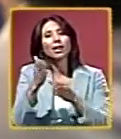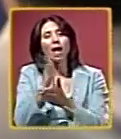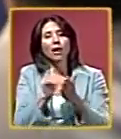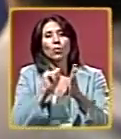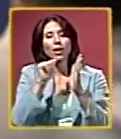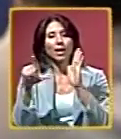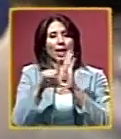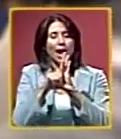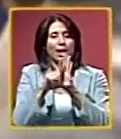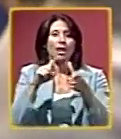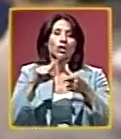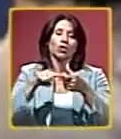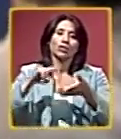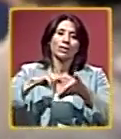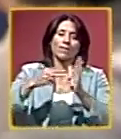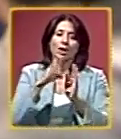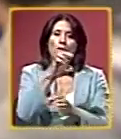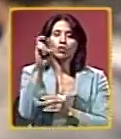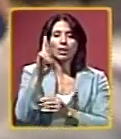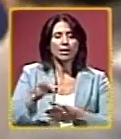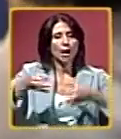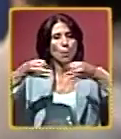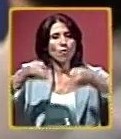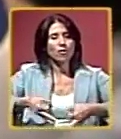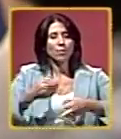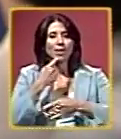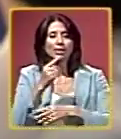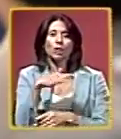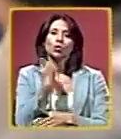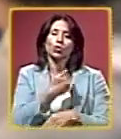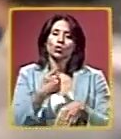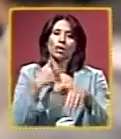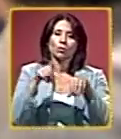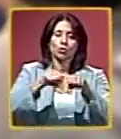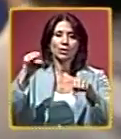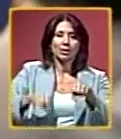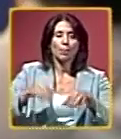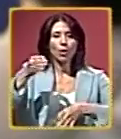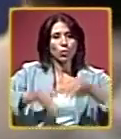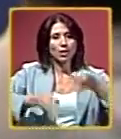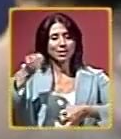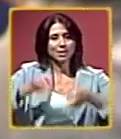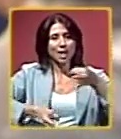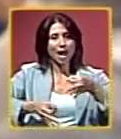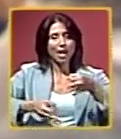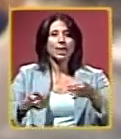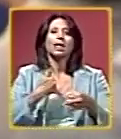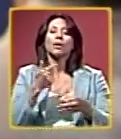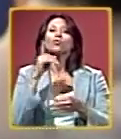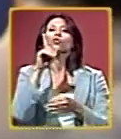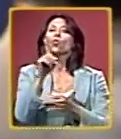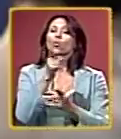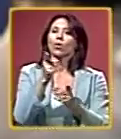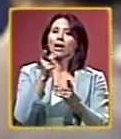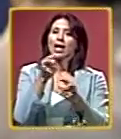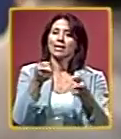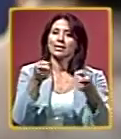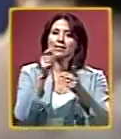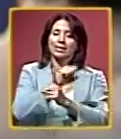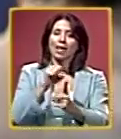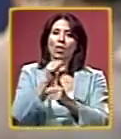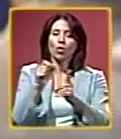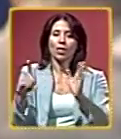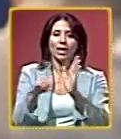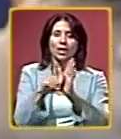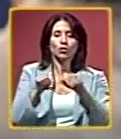De manera que Costa Rica ha sido muy firme diciendo tenemos un sistema judicial, un Estado de Derecho y un sistema democrático que está